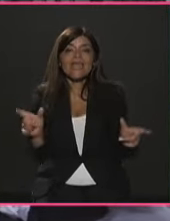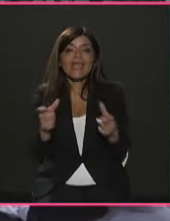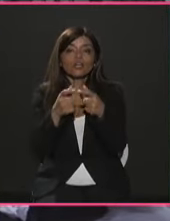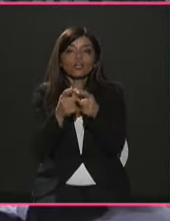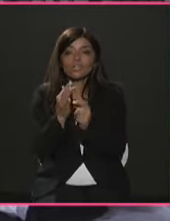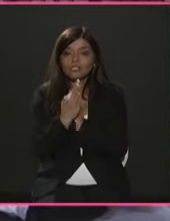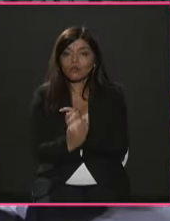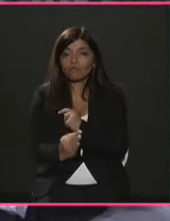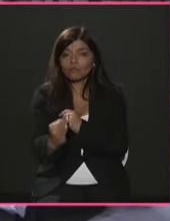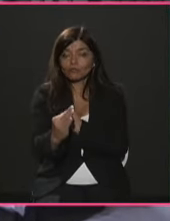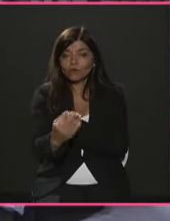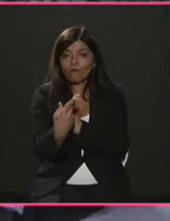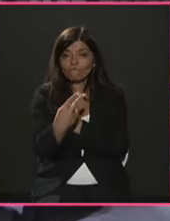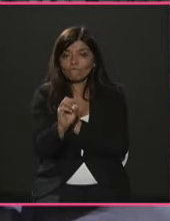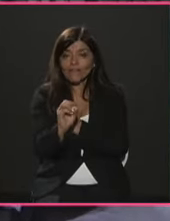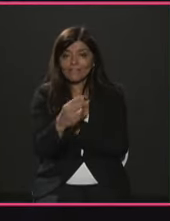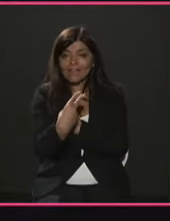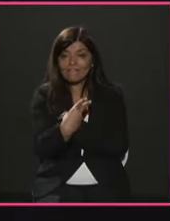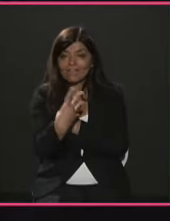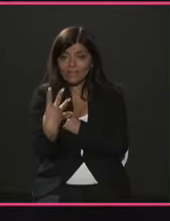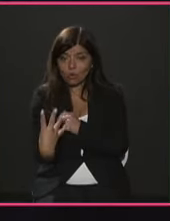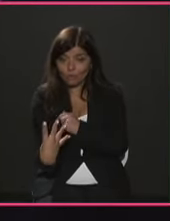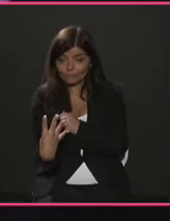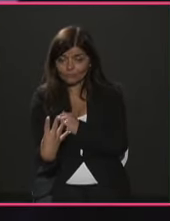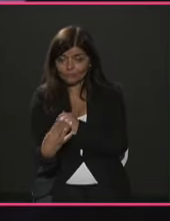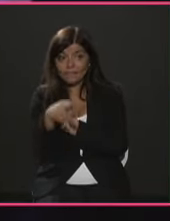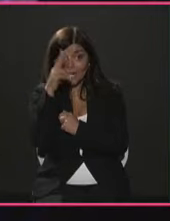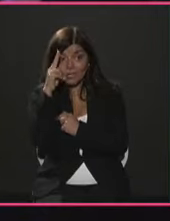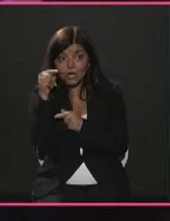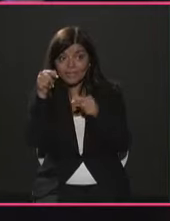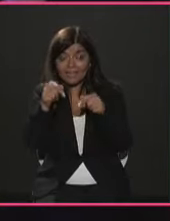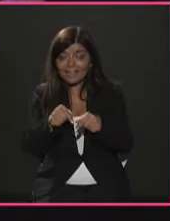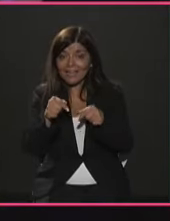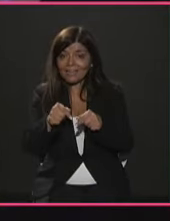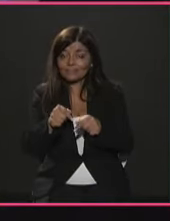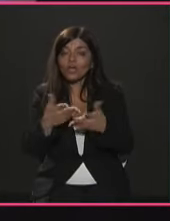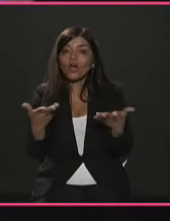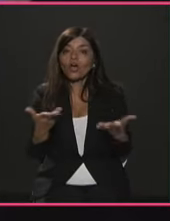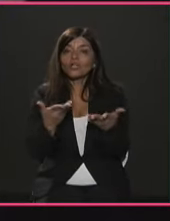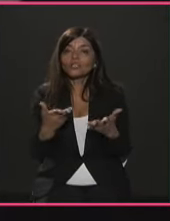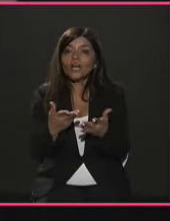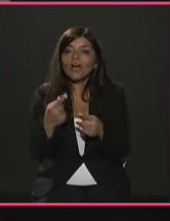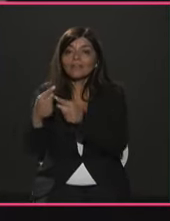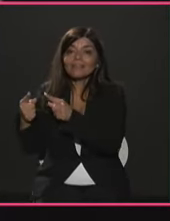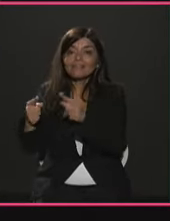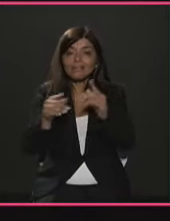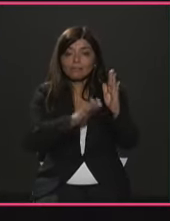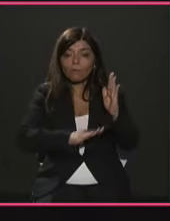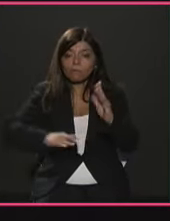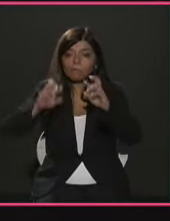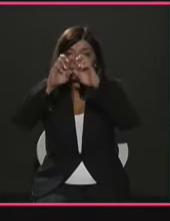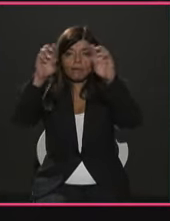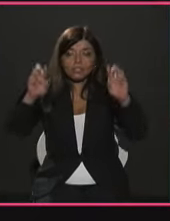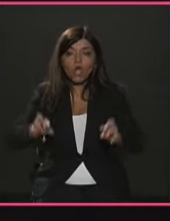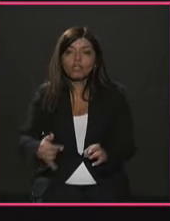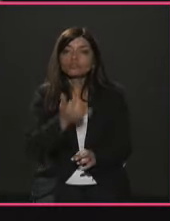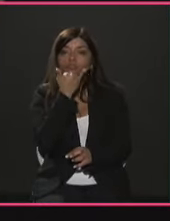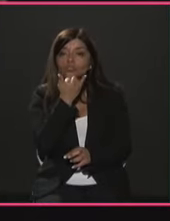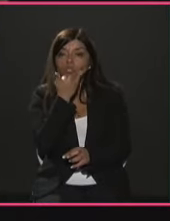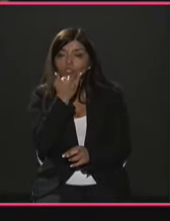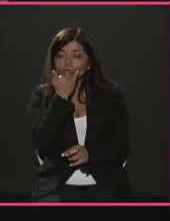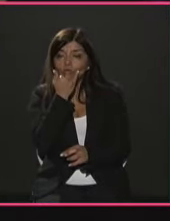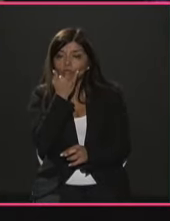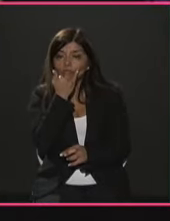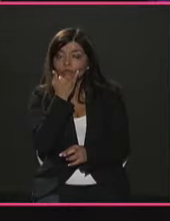futuro 2024 les recordamos también que esta transmisión estará por distintos medios YouTube en el